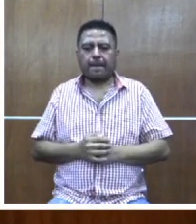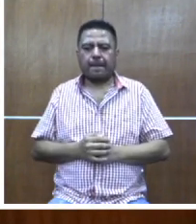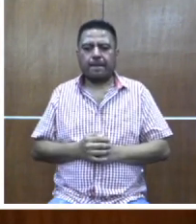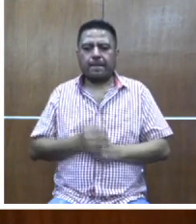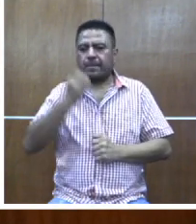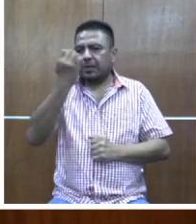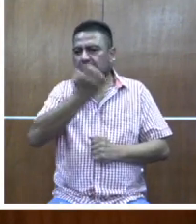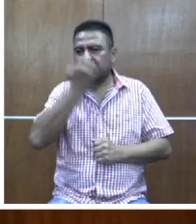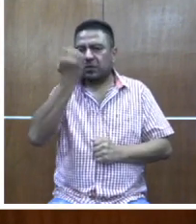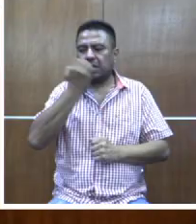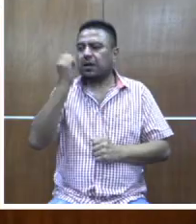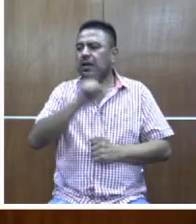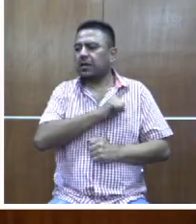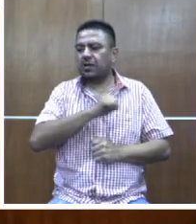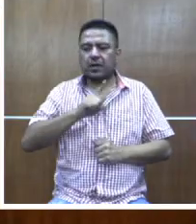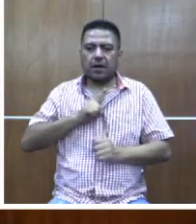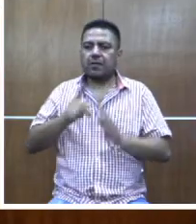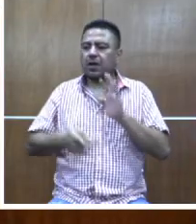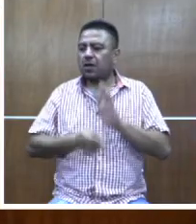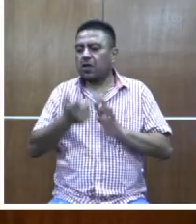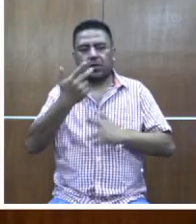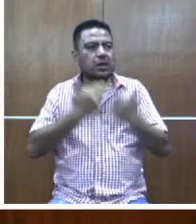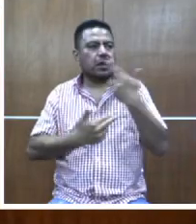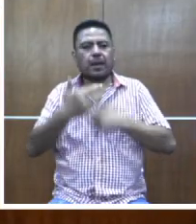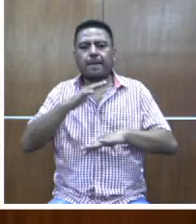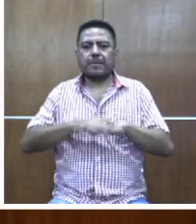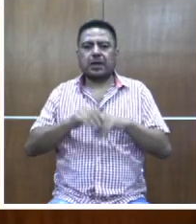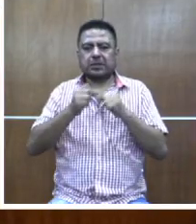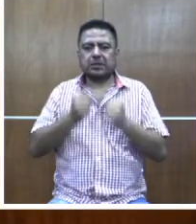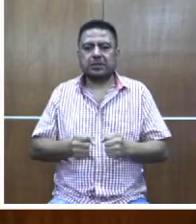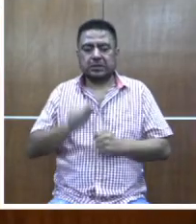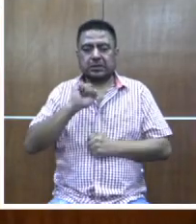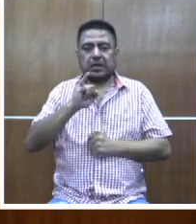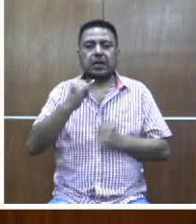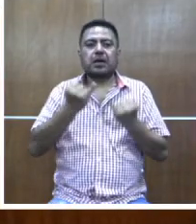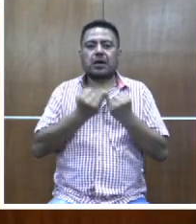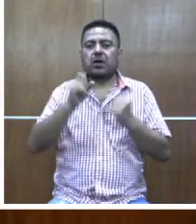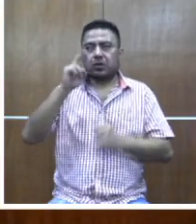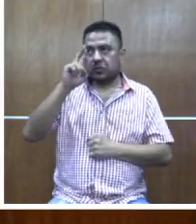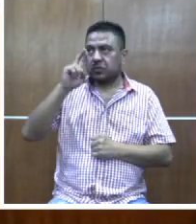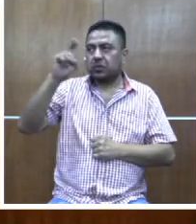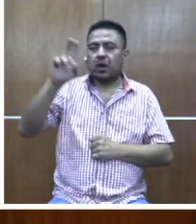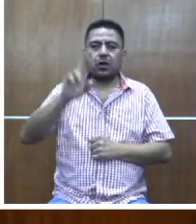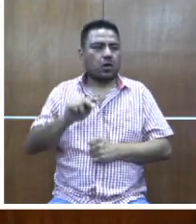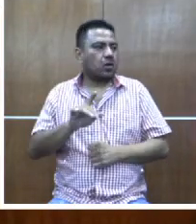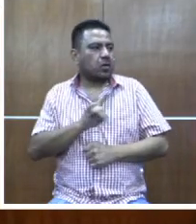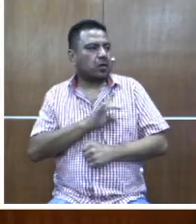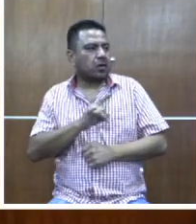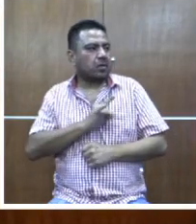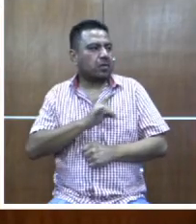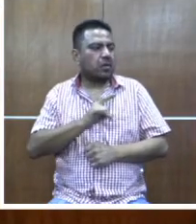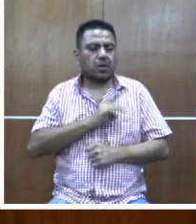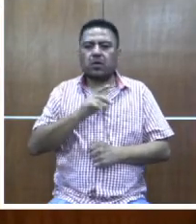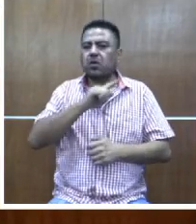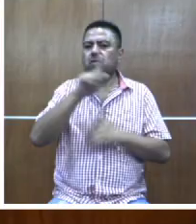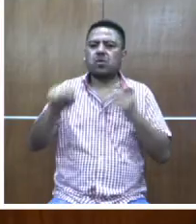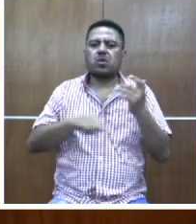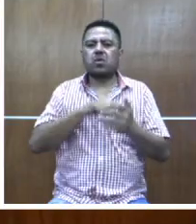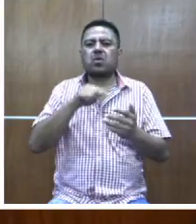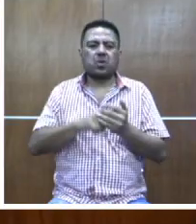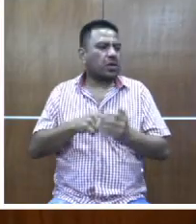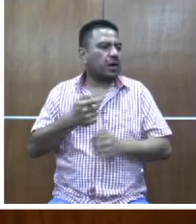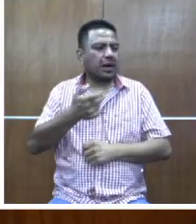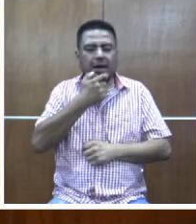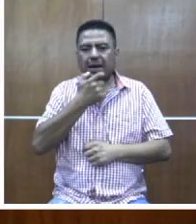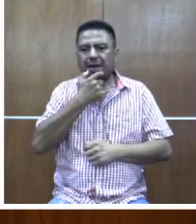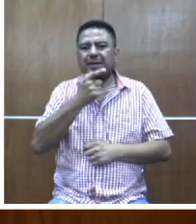La escuela debe volver a ser un lugar seguro y de sueños, no de temor. Un espacio donde la risa